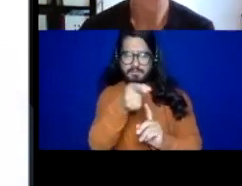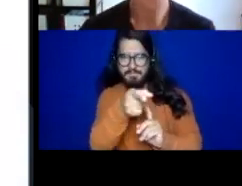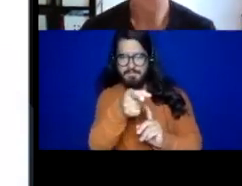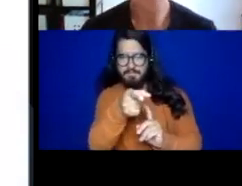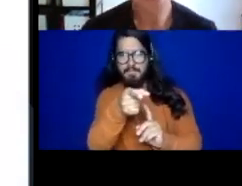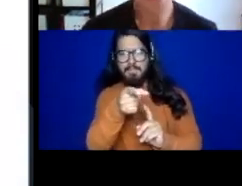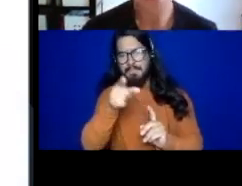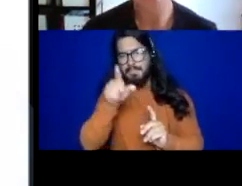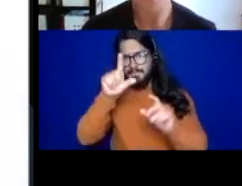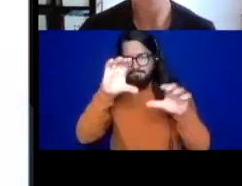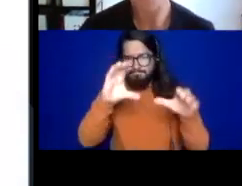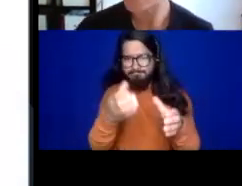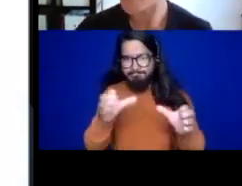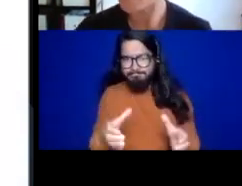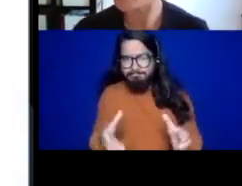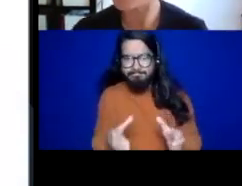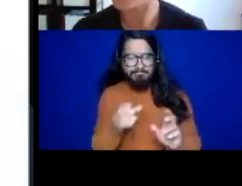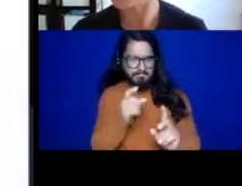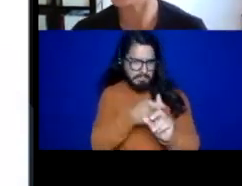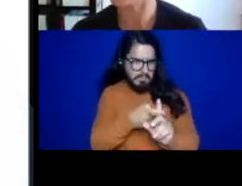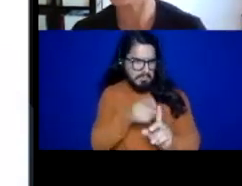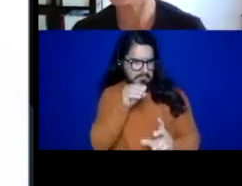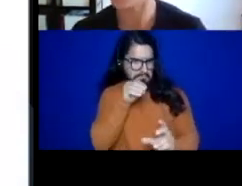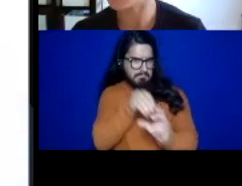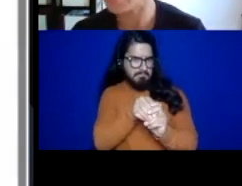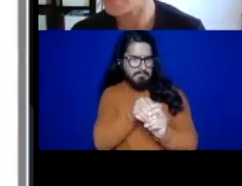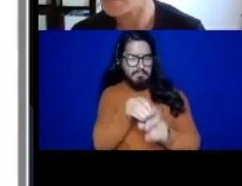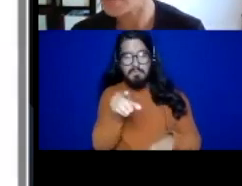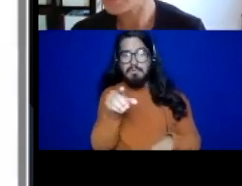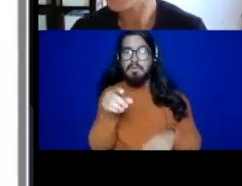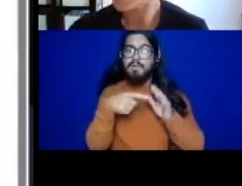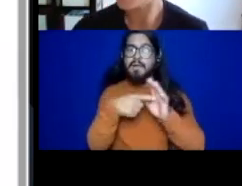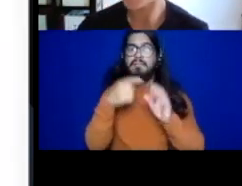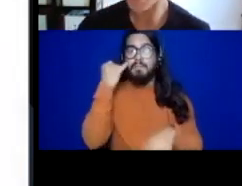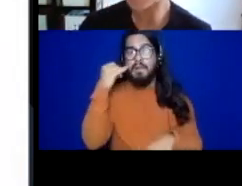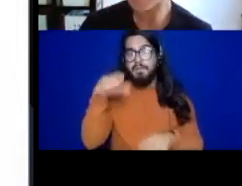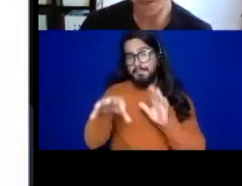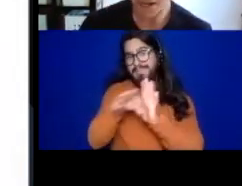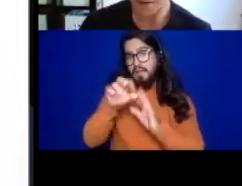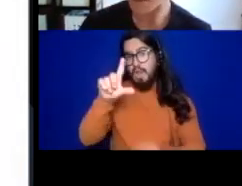tiene unas categorías automáticas que existen dentro. Por ejemplo,